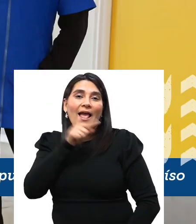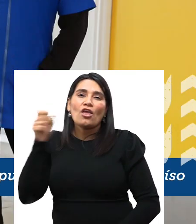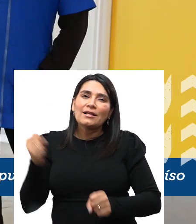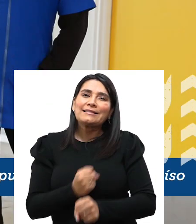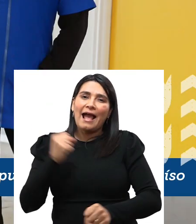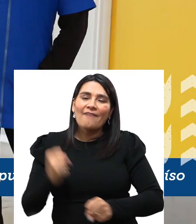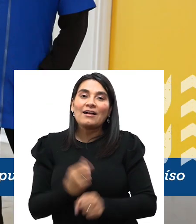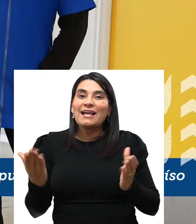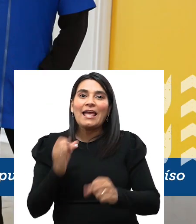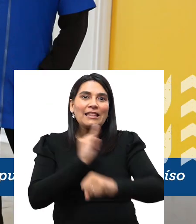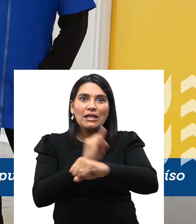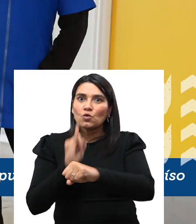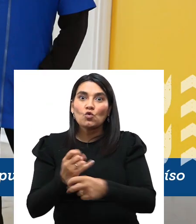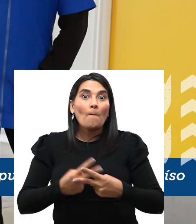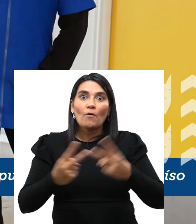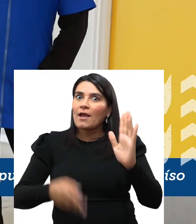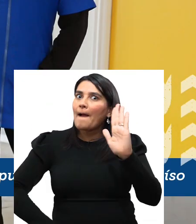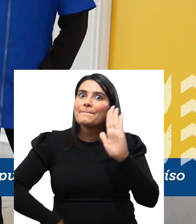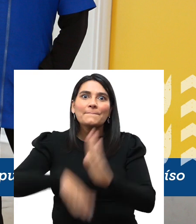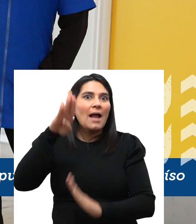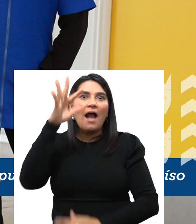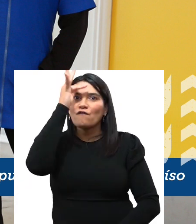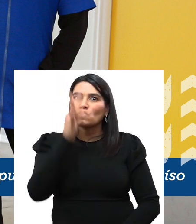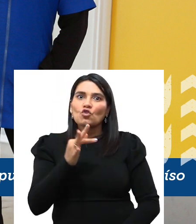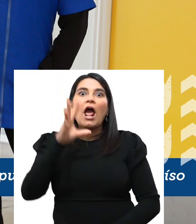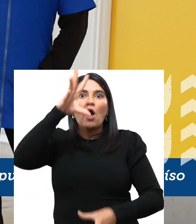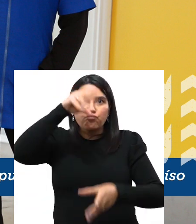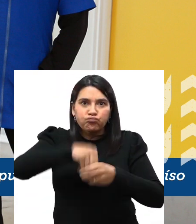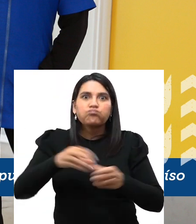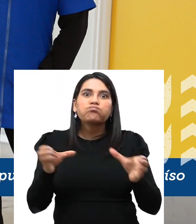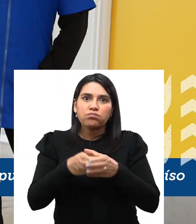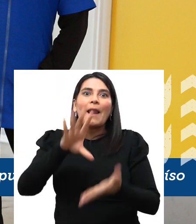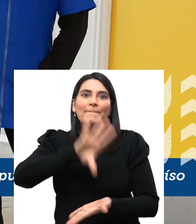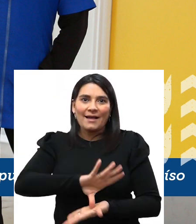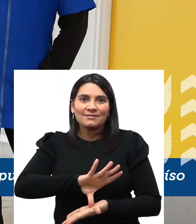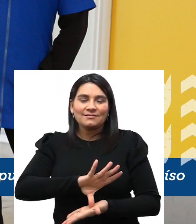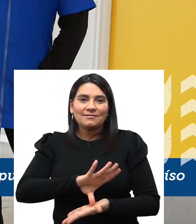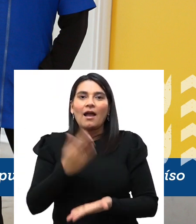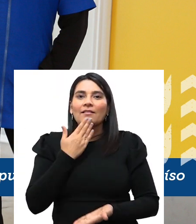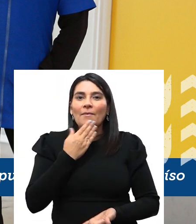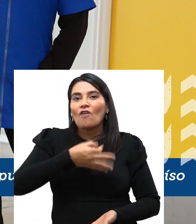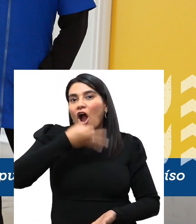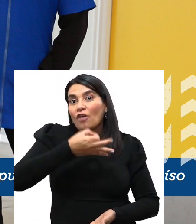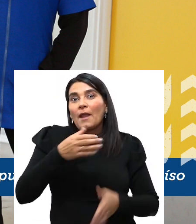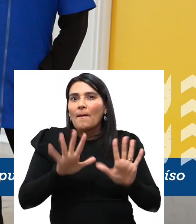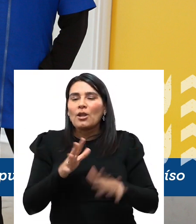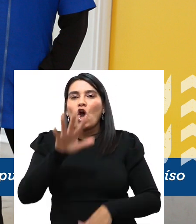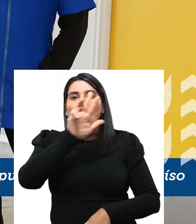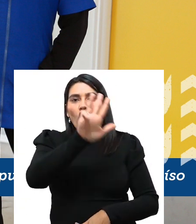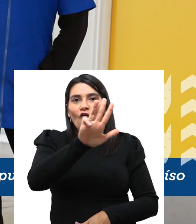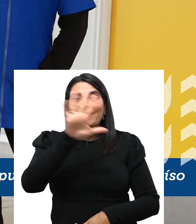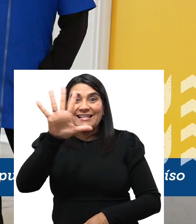institución pública con más funcionarios del país. Quiero contarles además que el 95% de